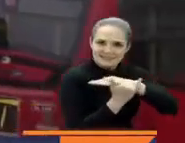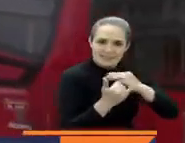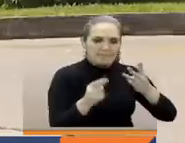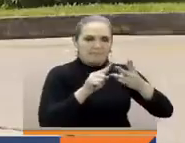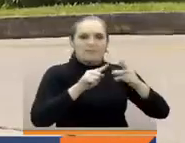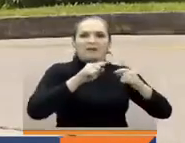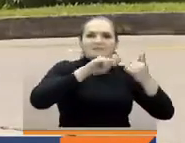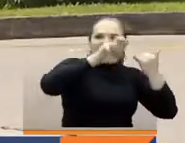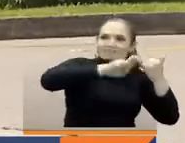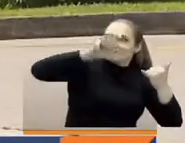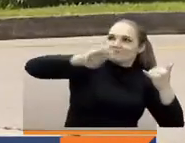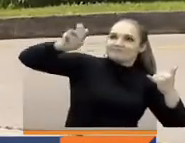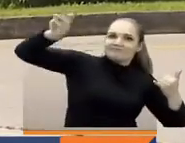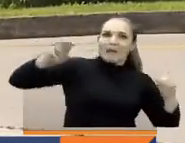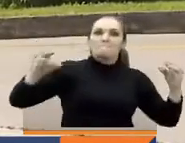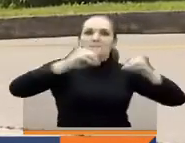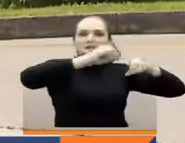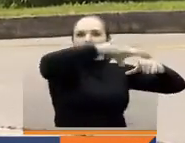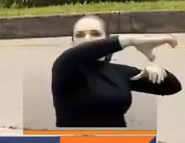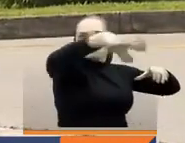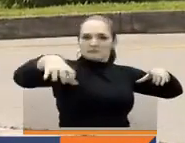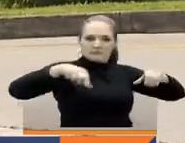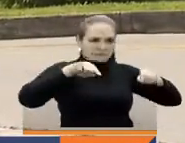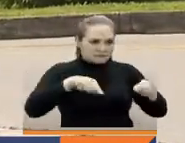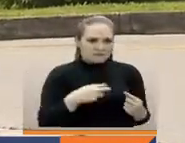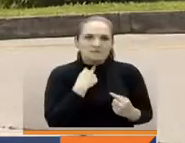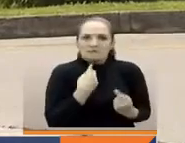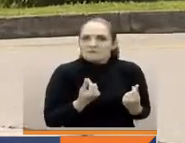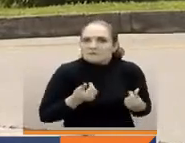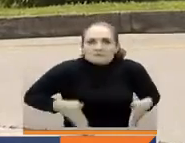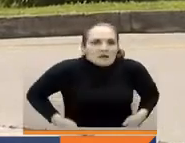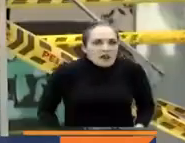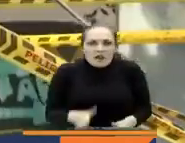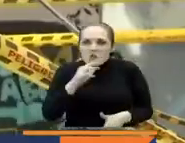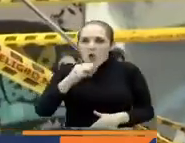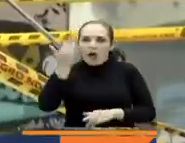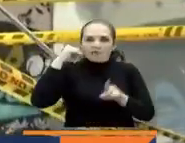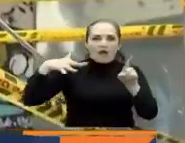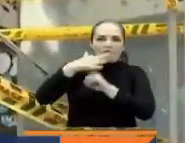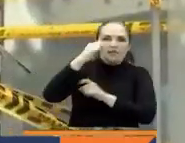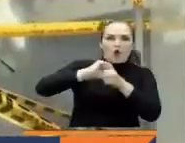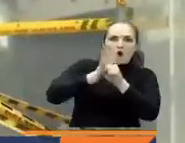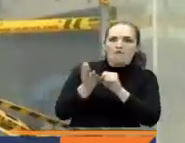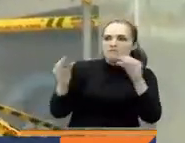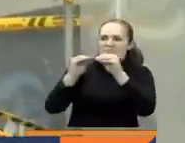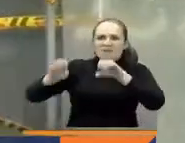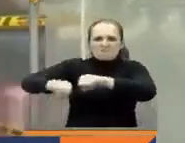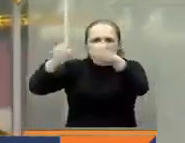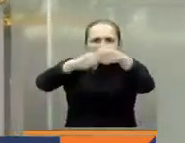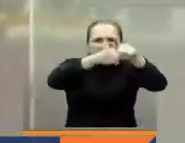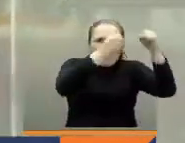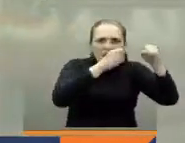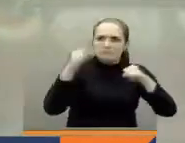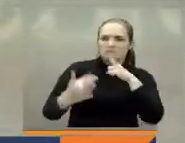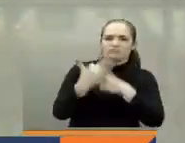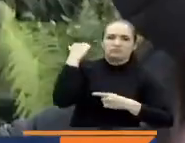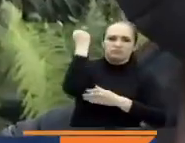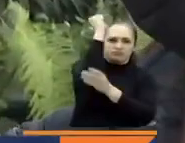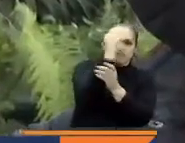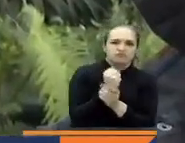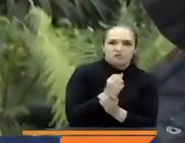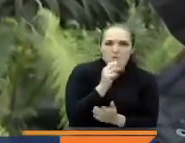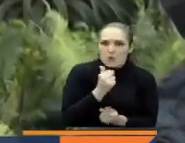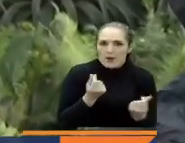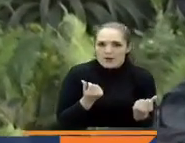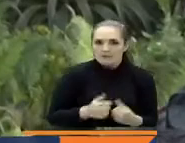Transmicable, no cuenta con los recursos para operar debido al déficit financiero que dejó la pandemia y los hechos vandálicos de los últimos meses. En caso que el